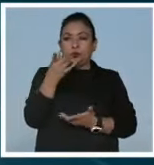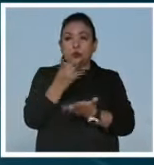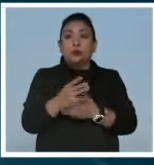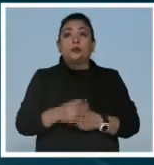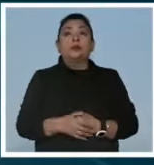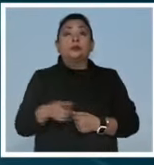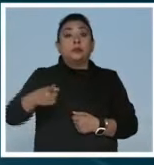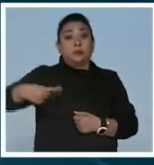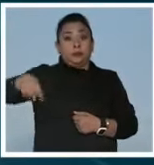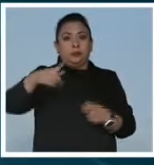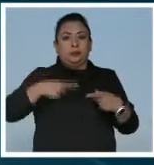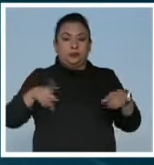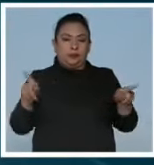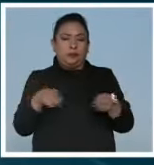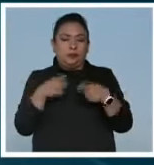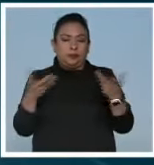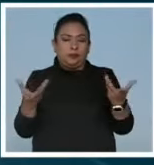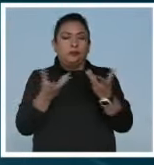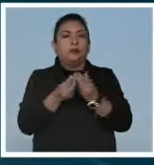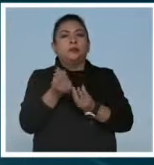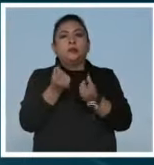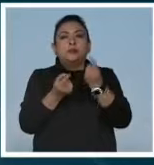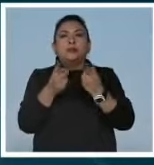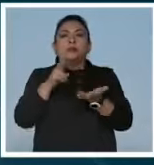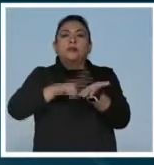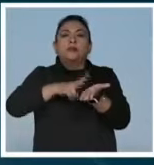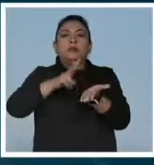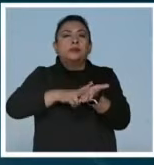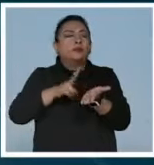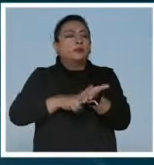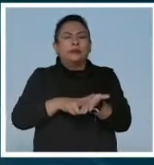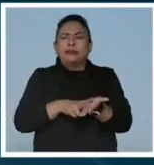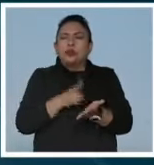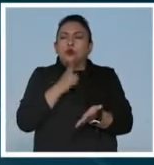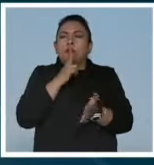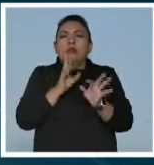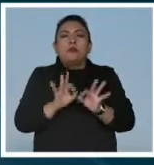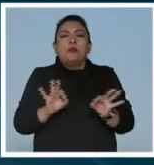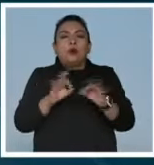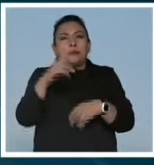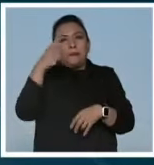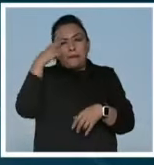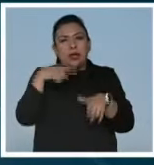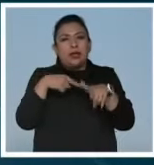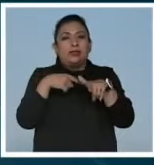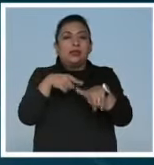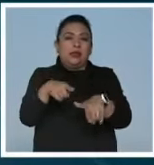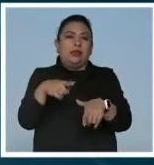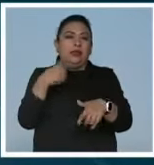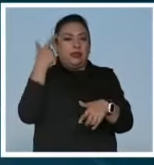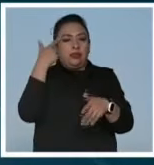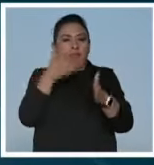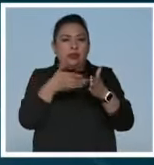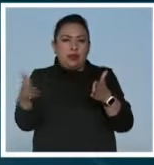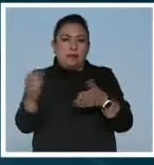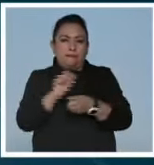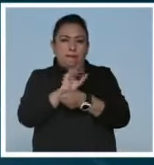Estos músicos combinan algunos de los valores que son imprescindibles para sobrevivir en la pandemia.